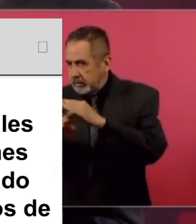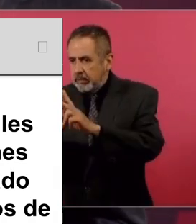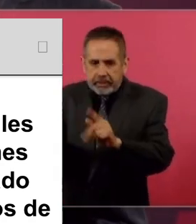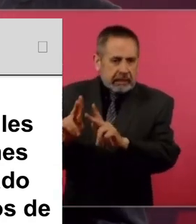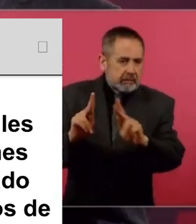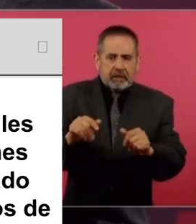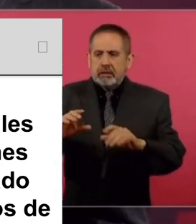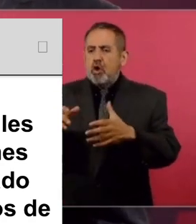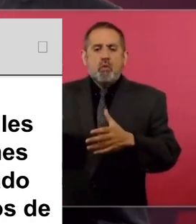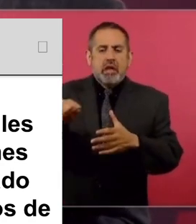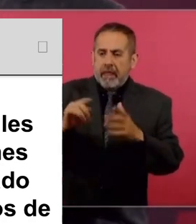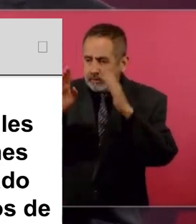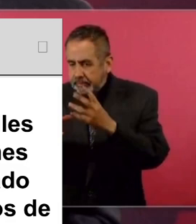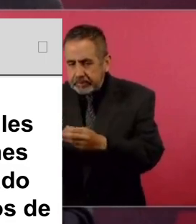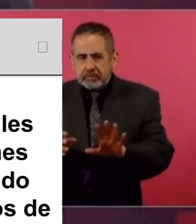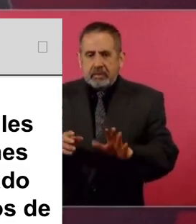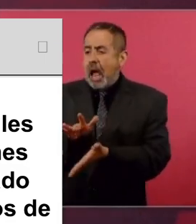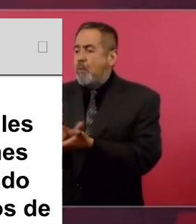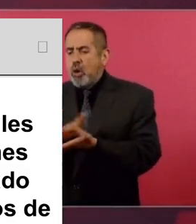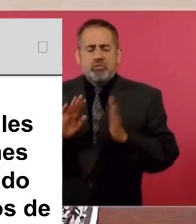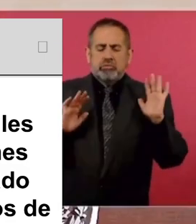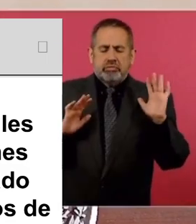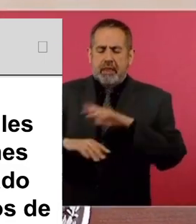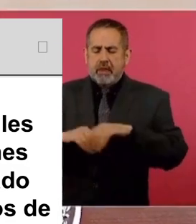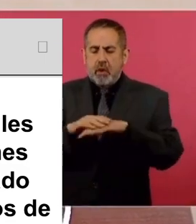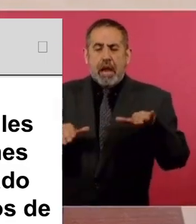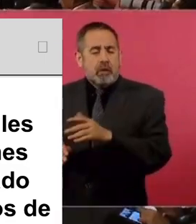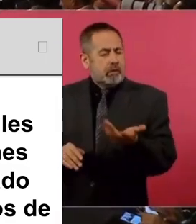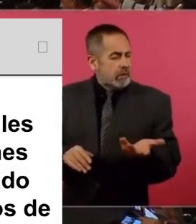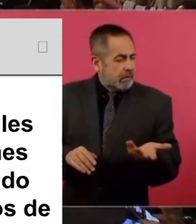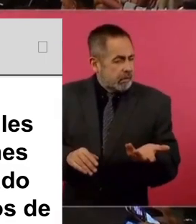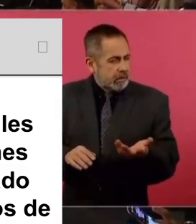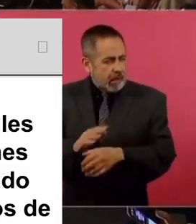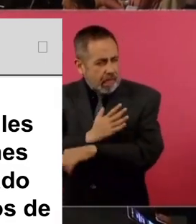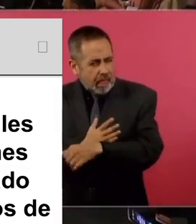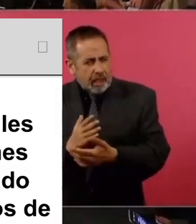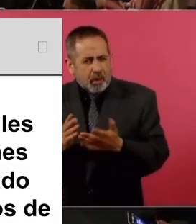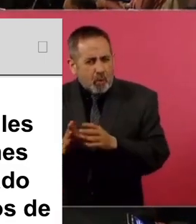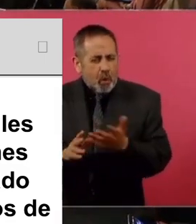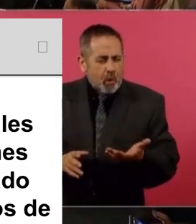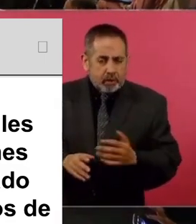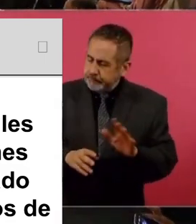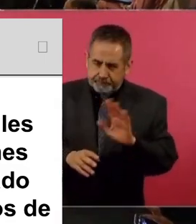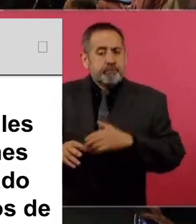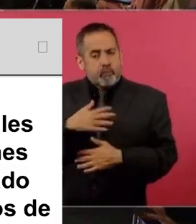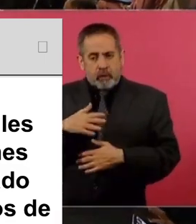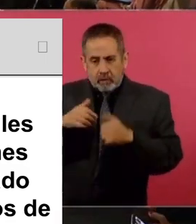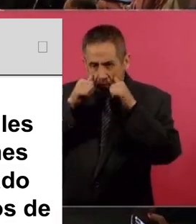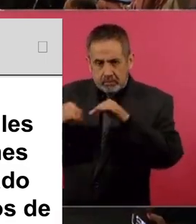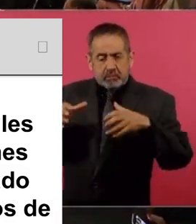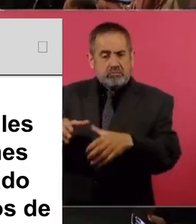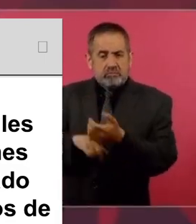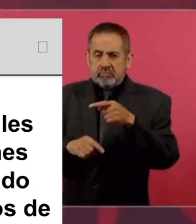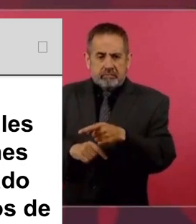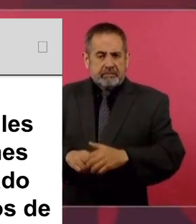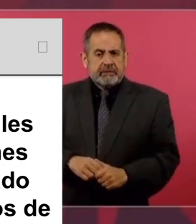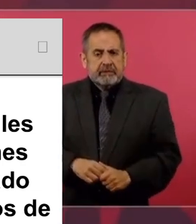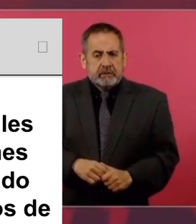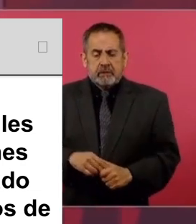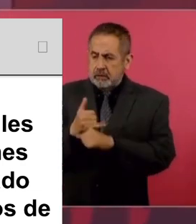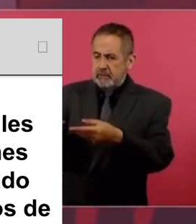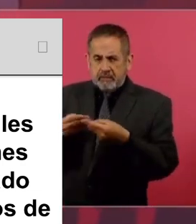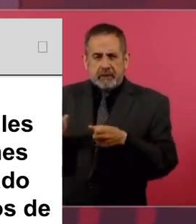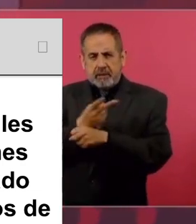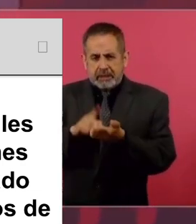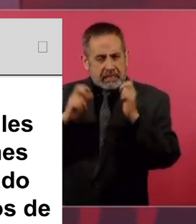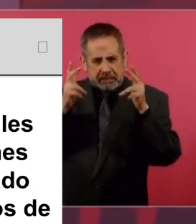comunidades sin tomar partido por ningún grupo. Entonces, estamos trabajando en eso. Tengo el informe